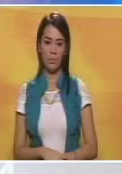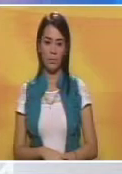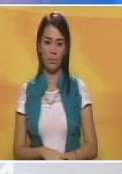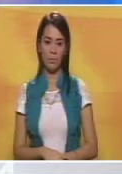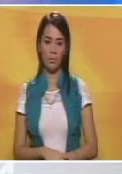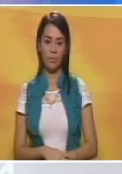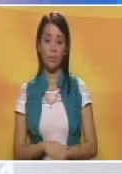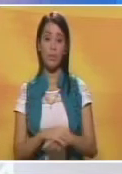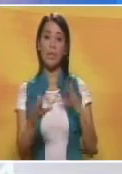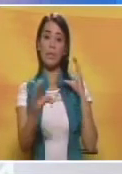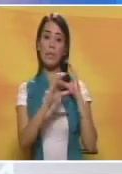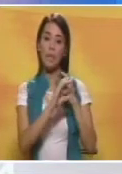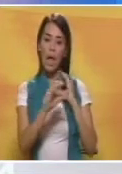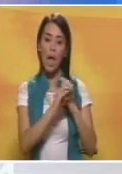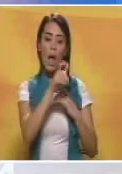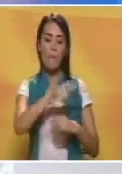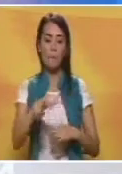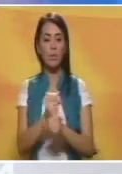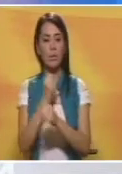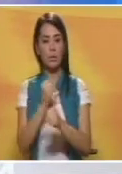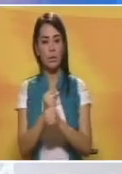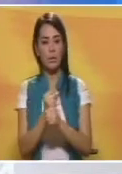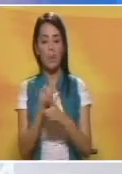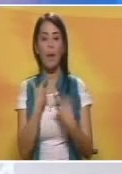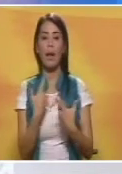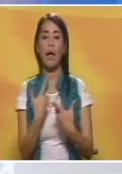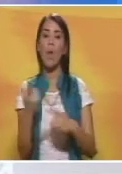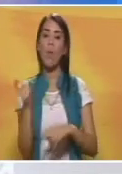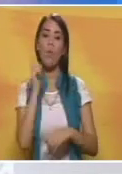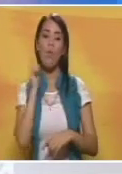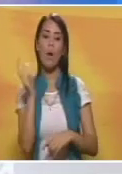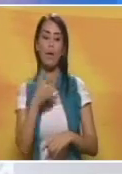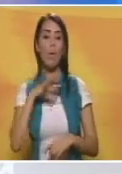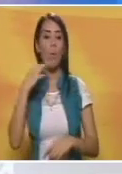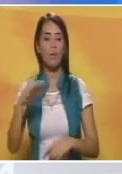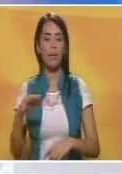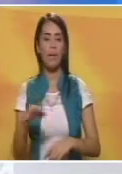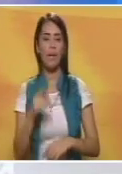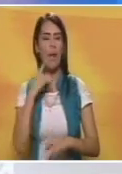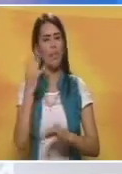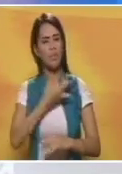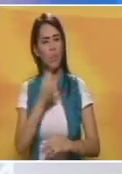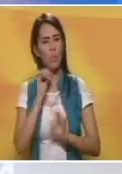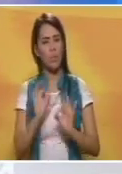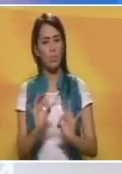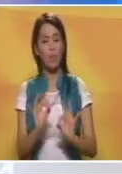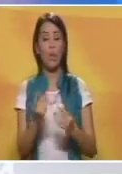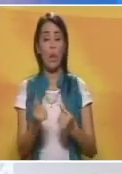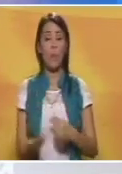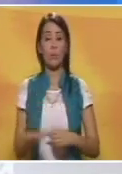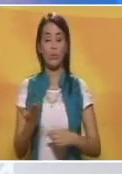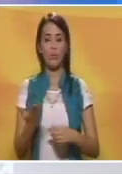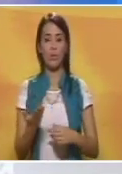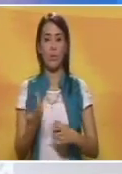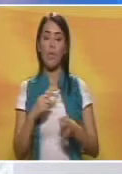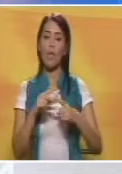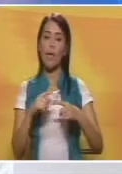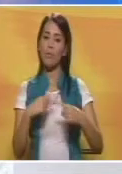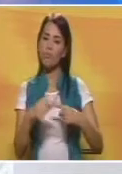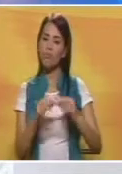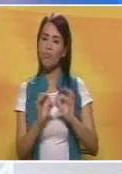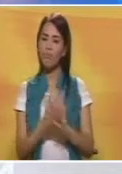transportistas que cubren la ruta caracas guarenas guatire aseguraron que debido a la constante alza en los precios de repuestos y autopartes